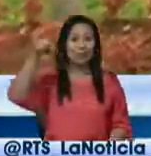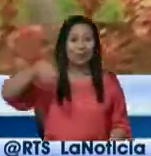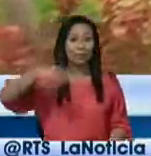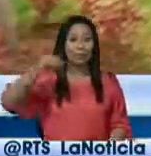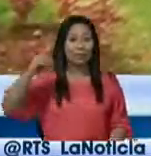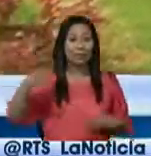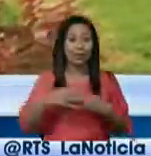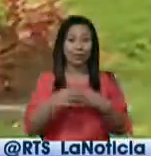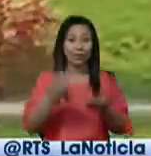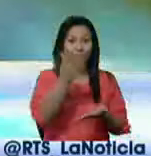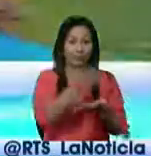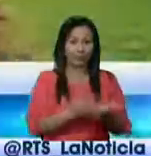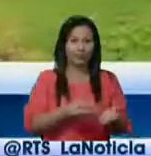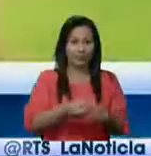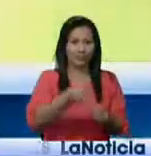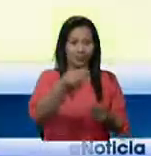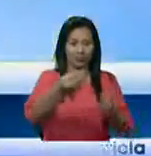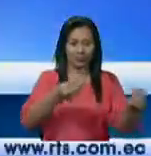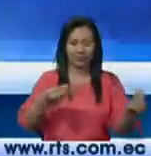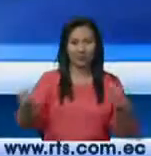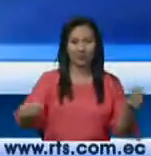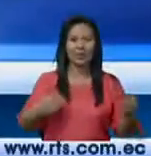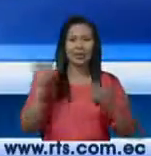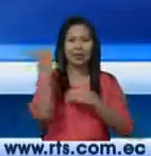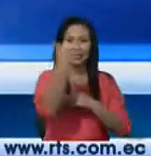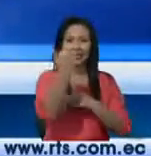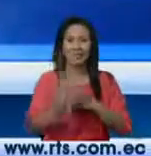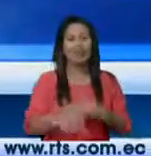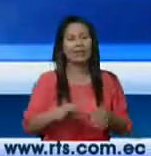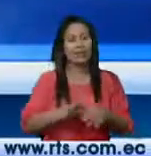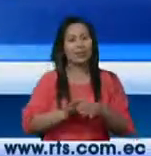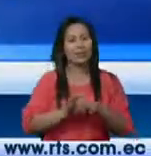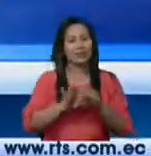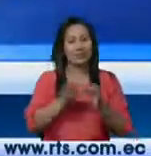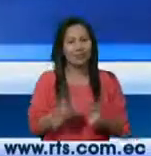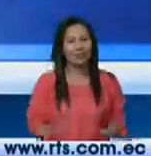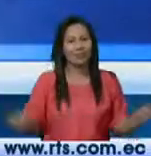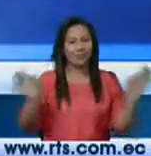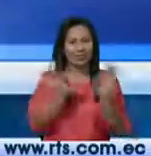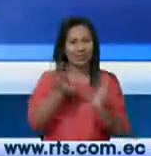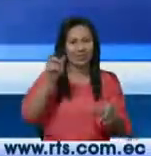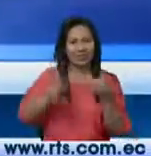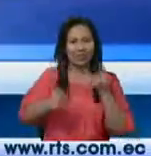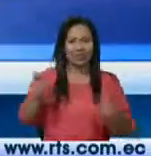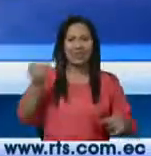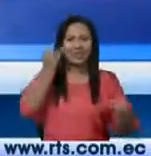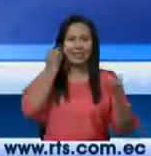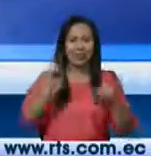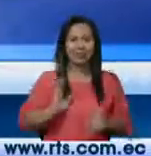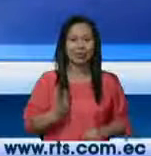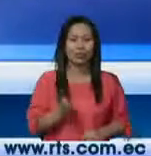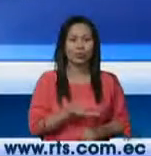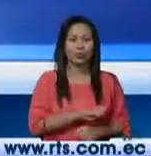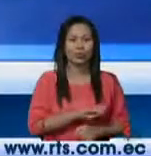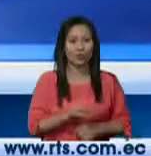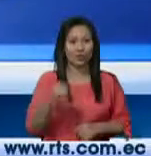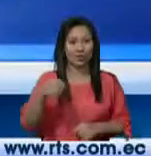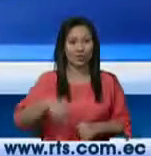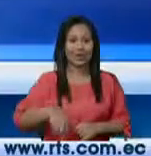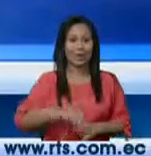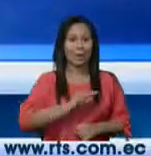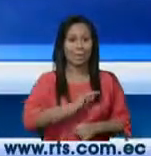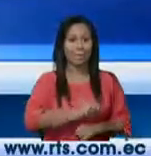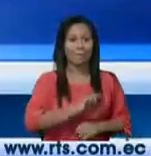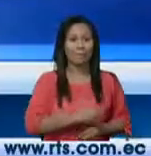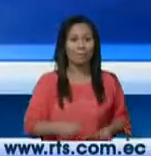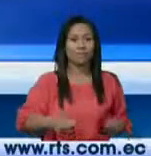se reparten en diferentes categorías, y lo importante es la unión de toda la barriada. Nosotros como municipio entregamos un parque al comité barrial